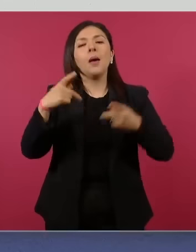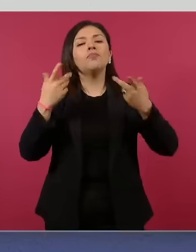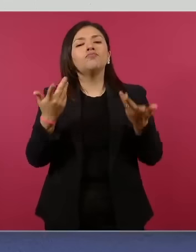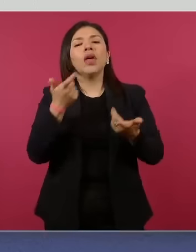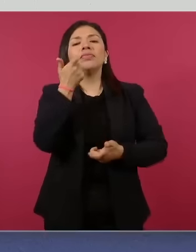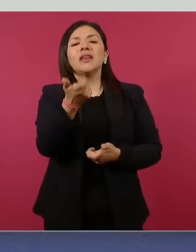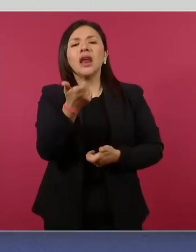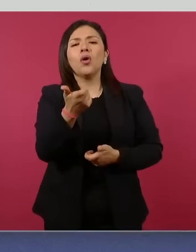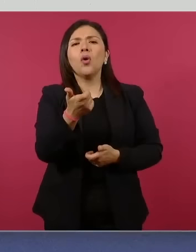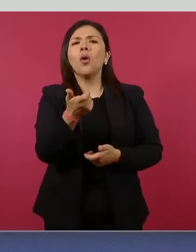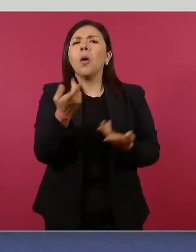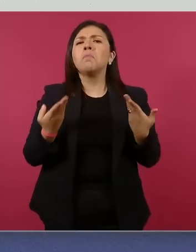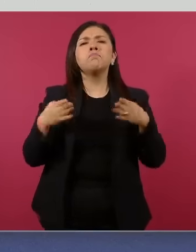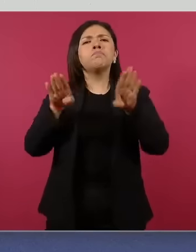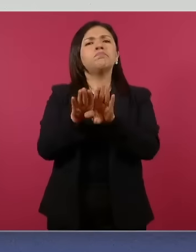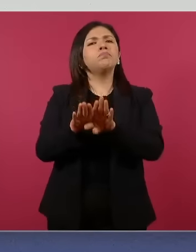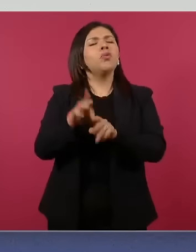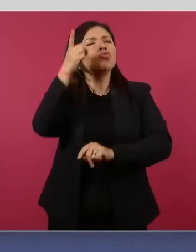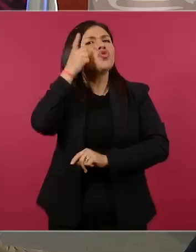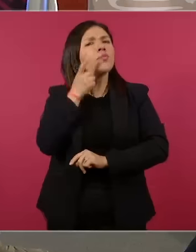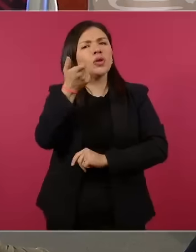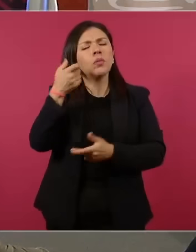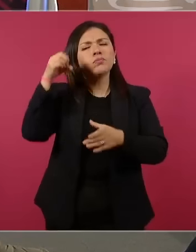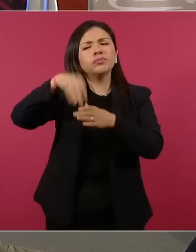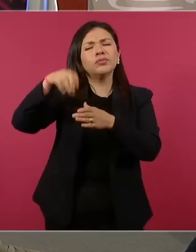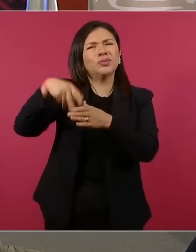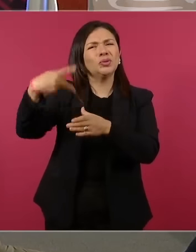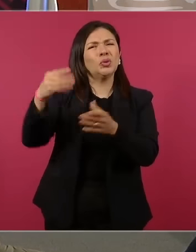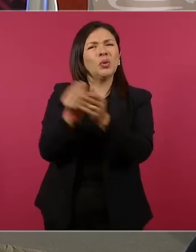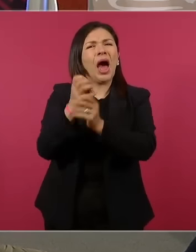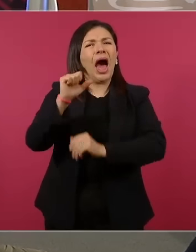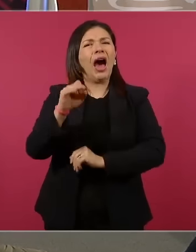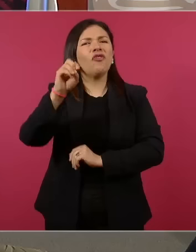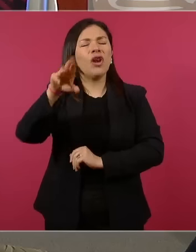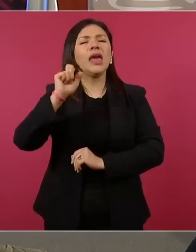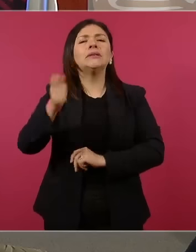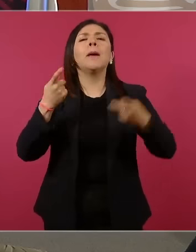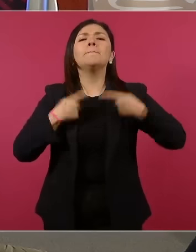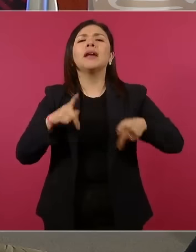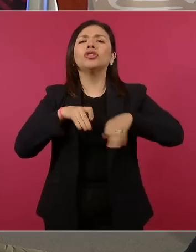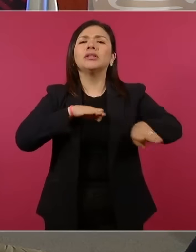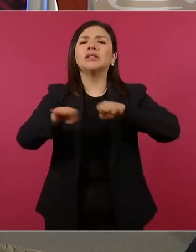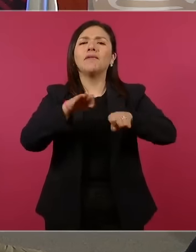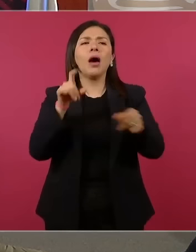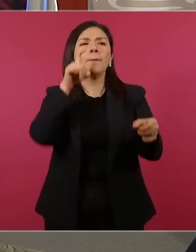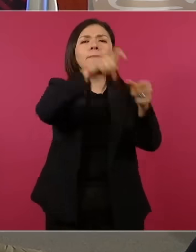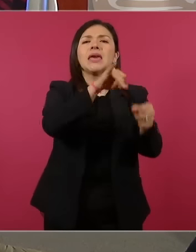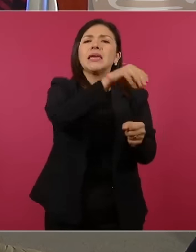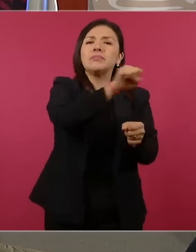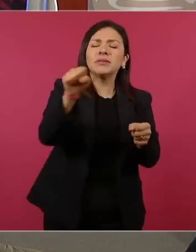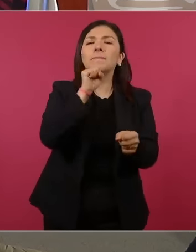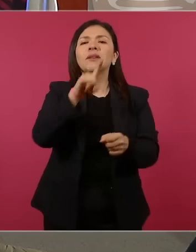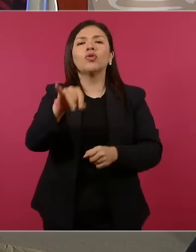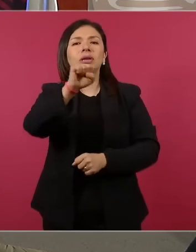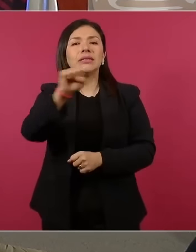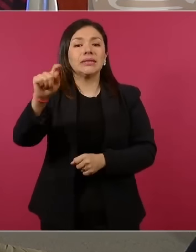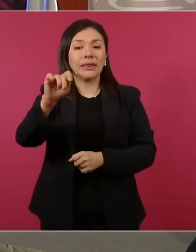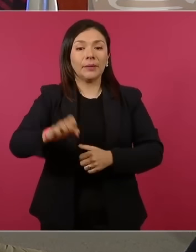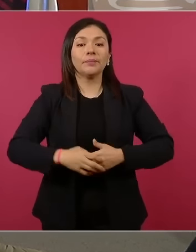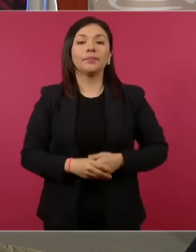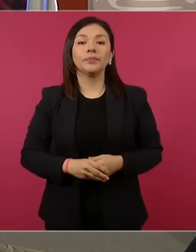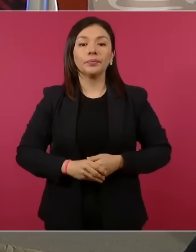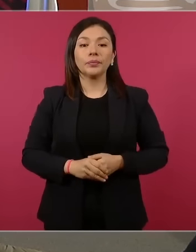e inactivas que tenían administradas las AFORES y que corresponden a trabajadores afiliados al IMSS y al ISSSTE. La que sigue, por favor.